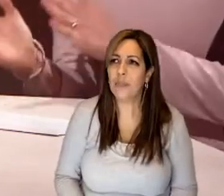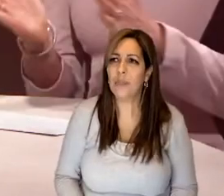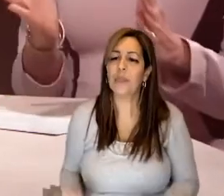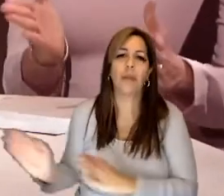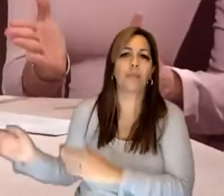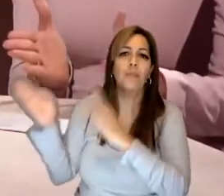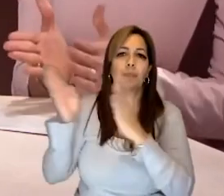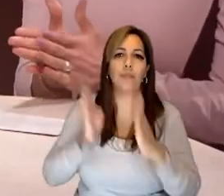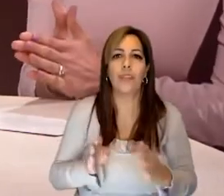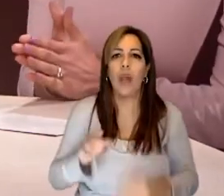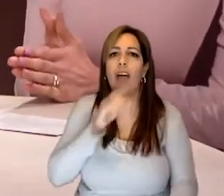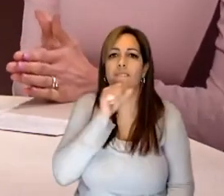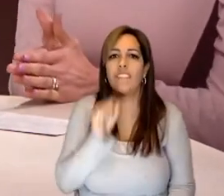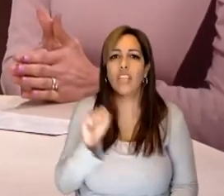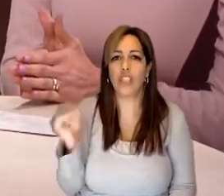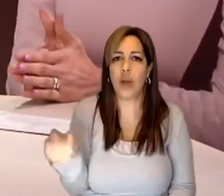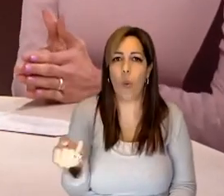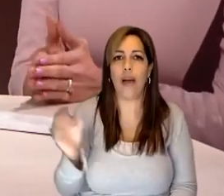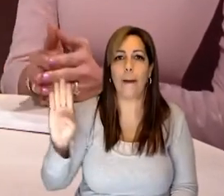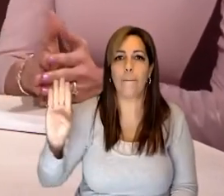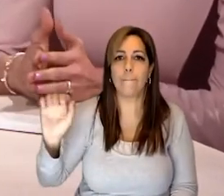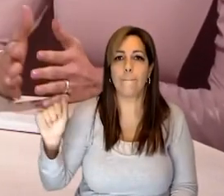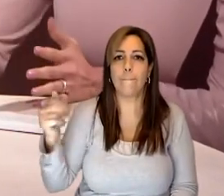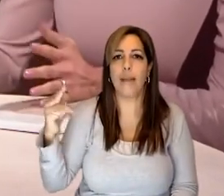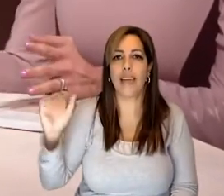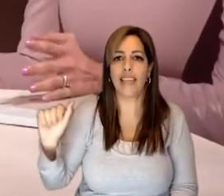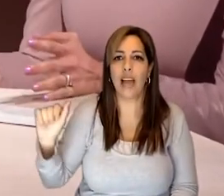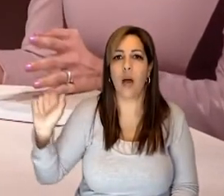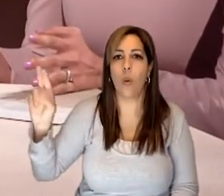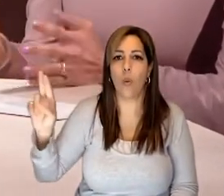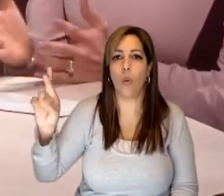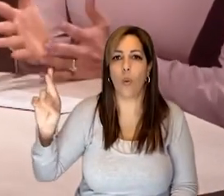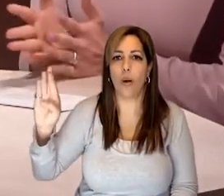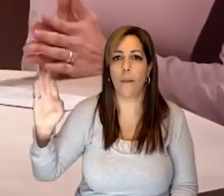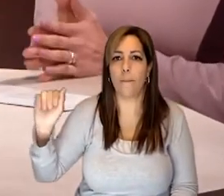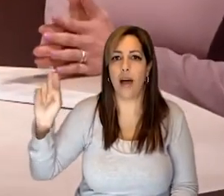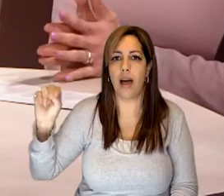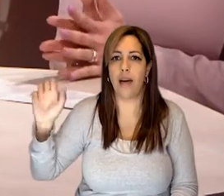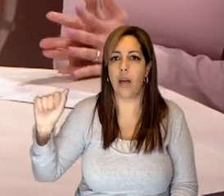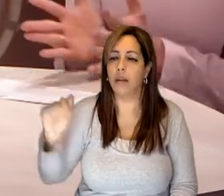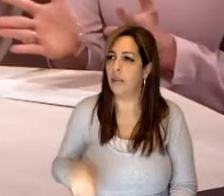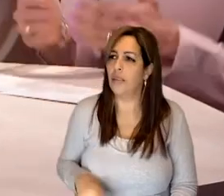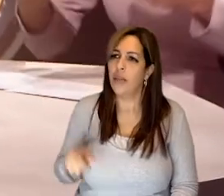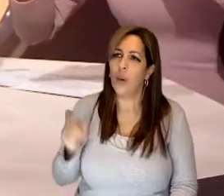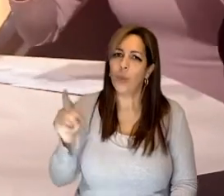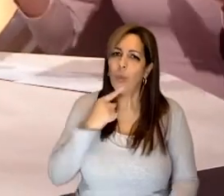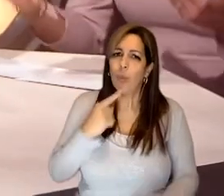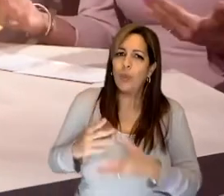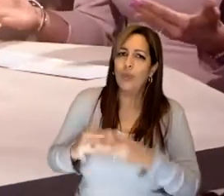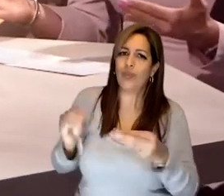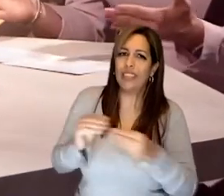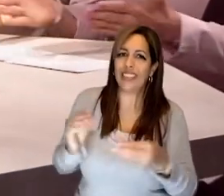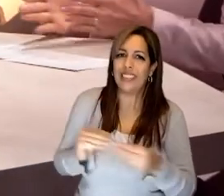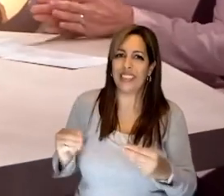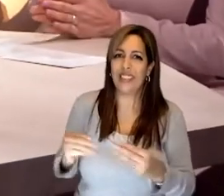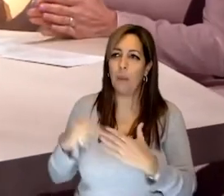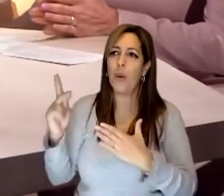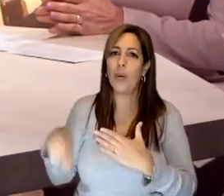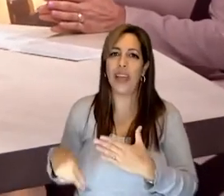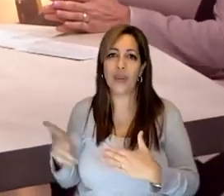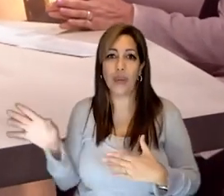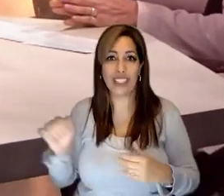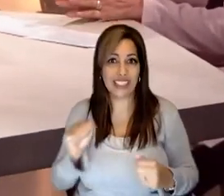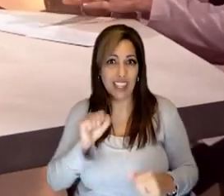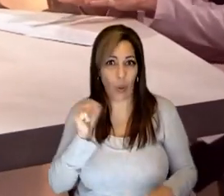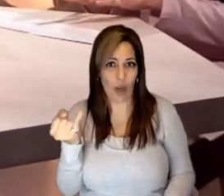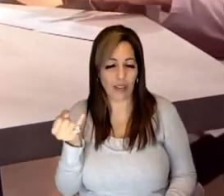ahora volvemos otra vez a Bahía Urbana, que mencionabas una serie de proyectos que nos encantó. Yo sé que va a ser un atractivo adicional allí